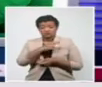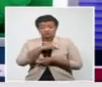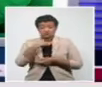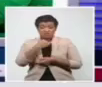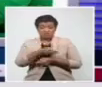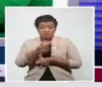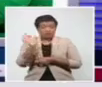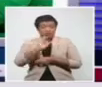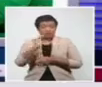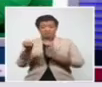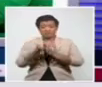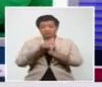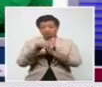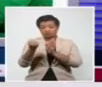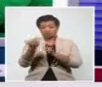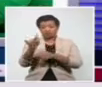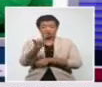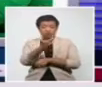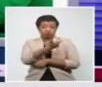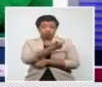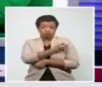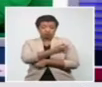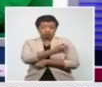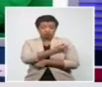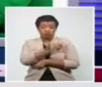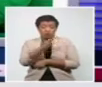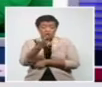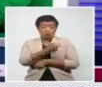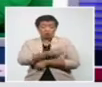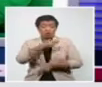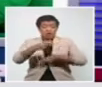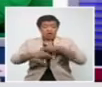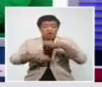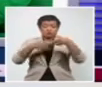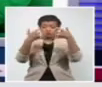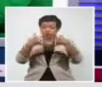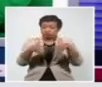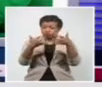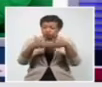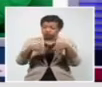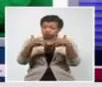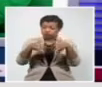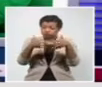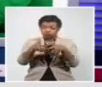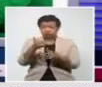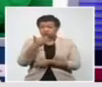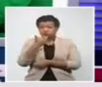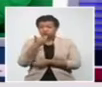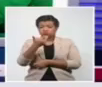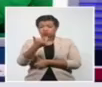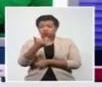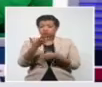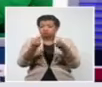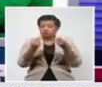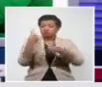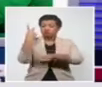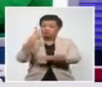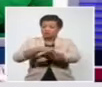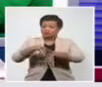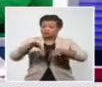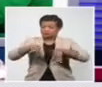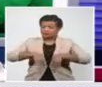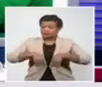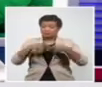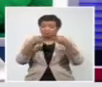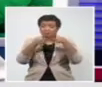la que más producción hay y prácticamente en muchos países. Sin embargo, te das cuenta